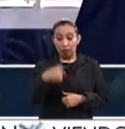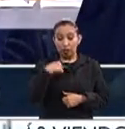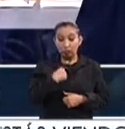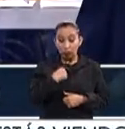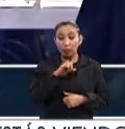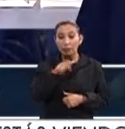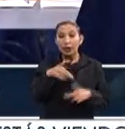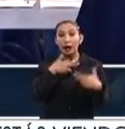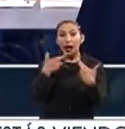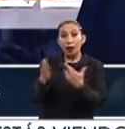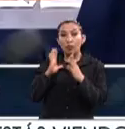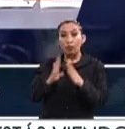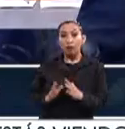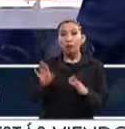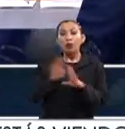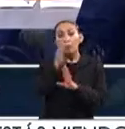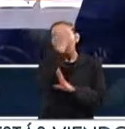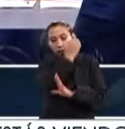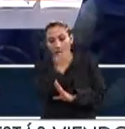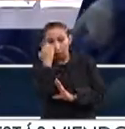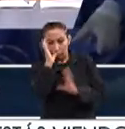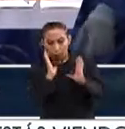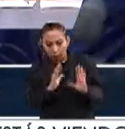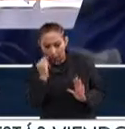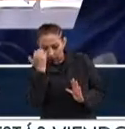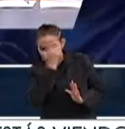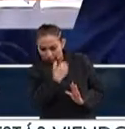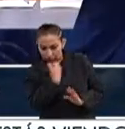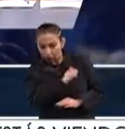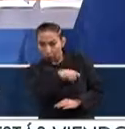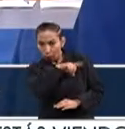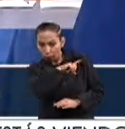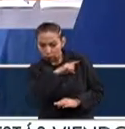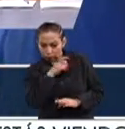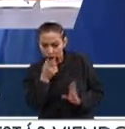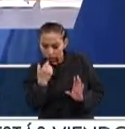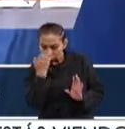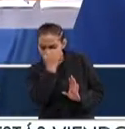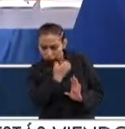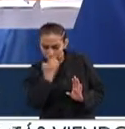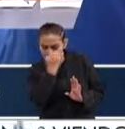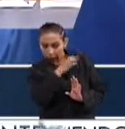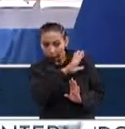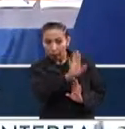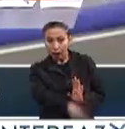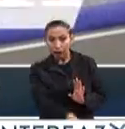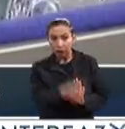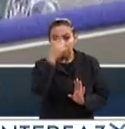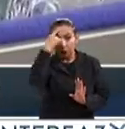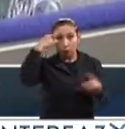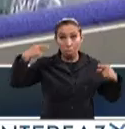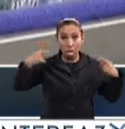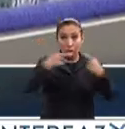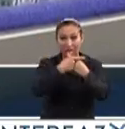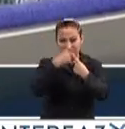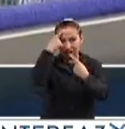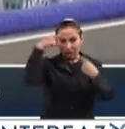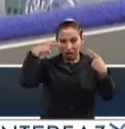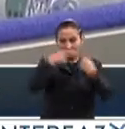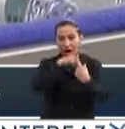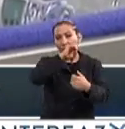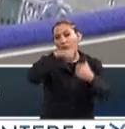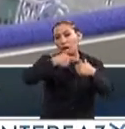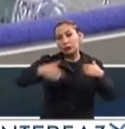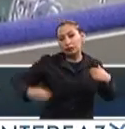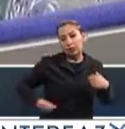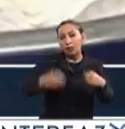¿no? Claro, se evalúa al probable donador. Una vez que se hace el diagnóstico de muerte encefálica, se toman pruebas, se